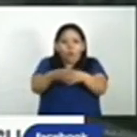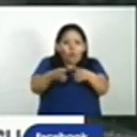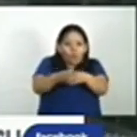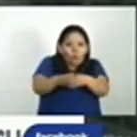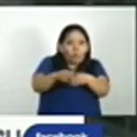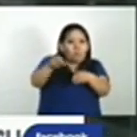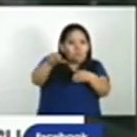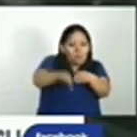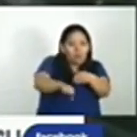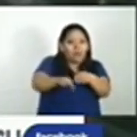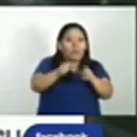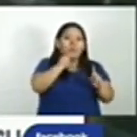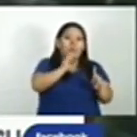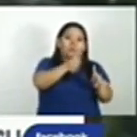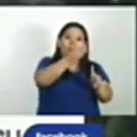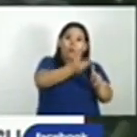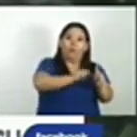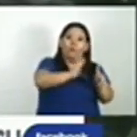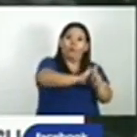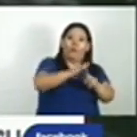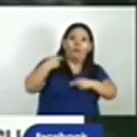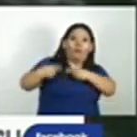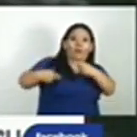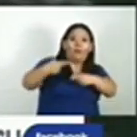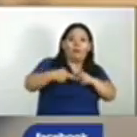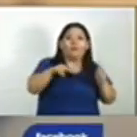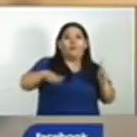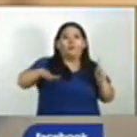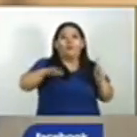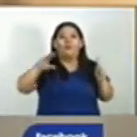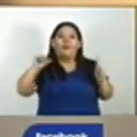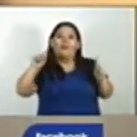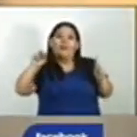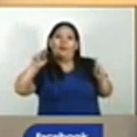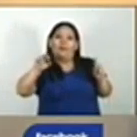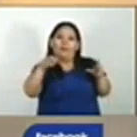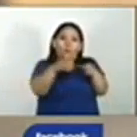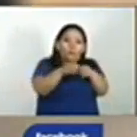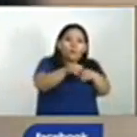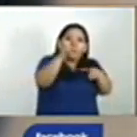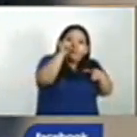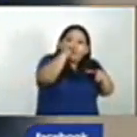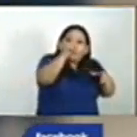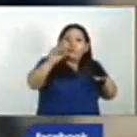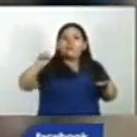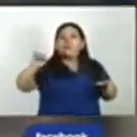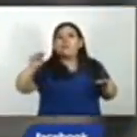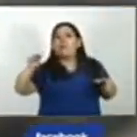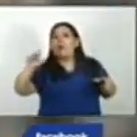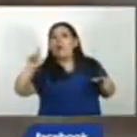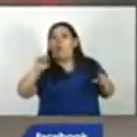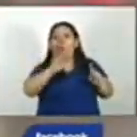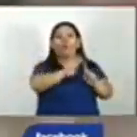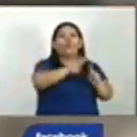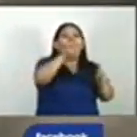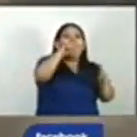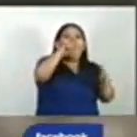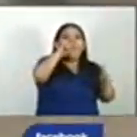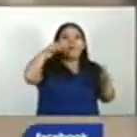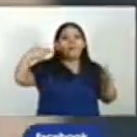lo identifican como el heredero del cártel de Sinaloa, organización delincuencial fundada por su padre, el Chapo